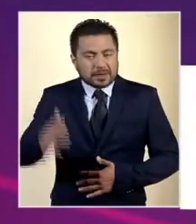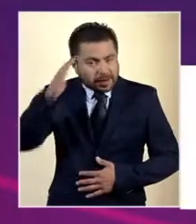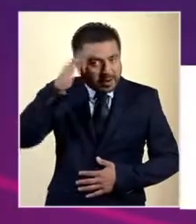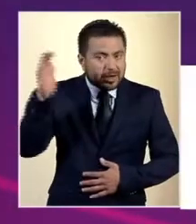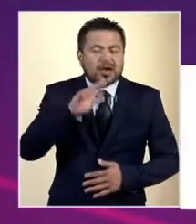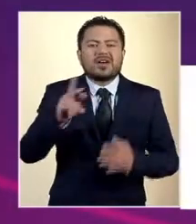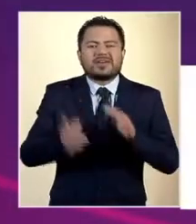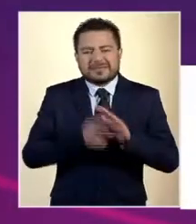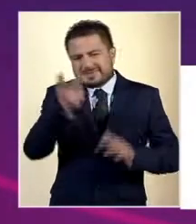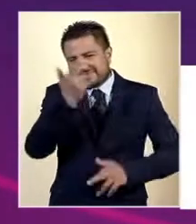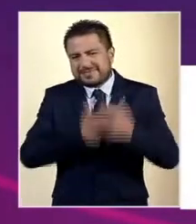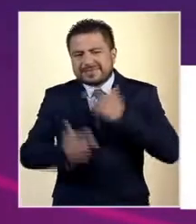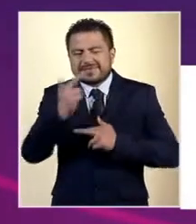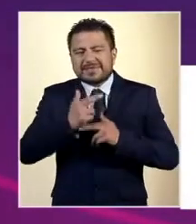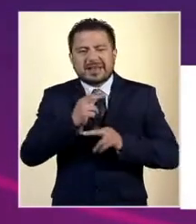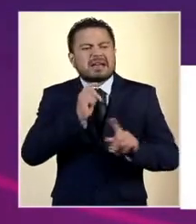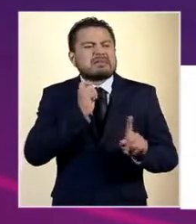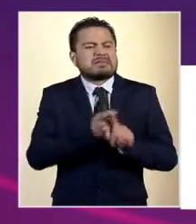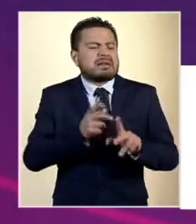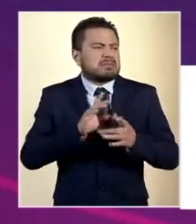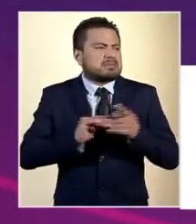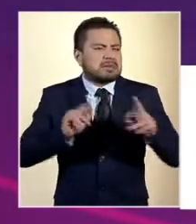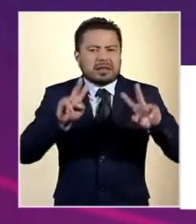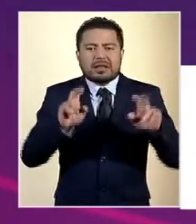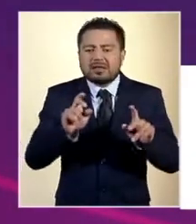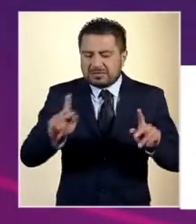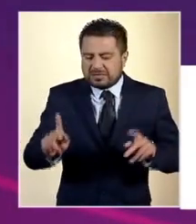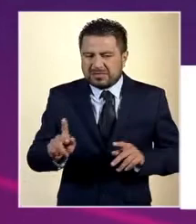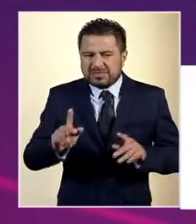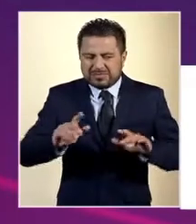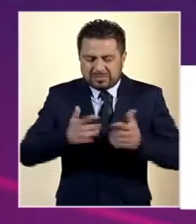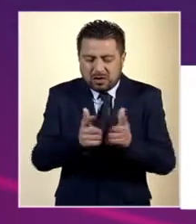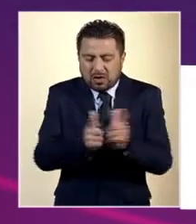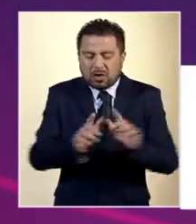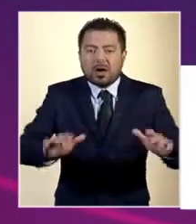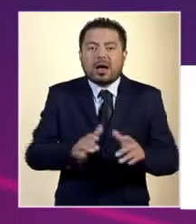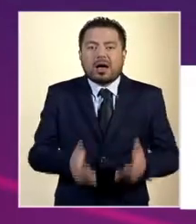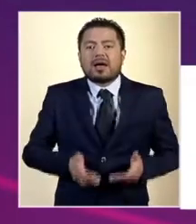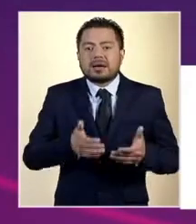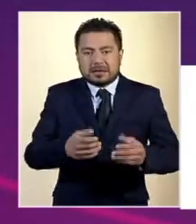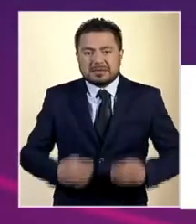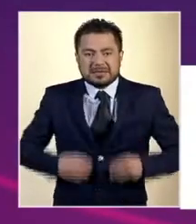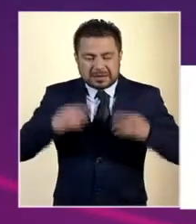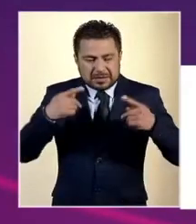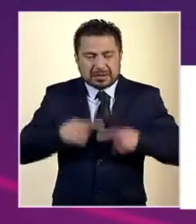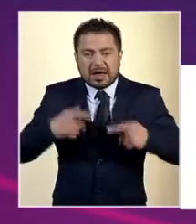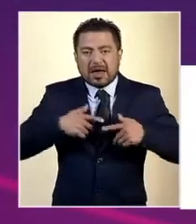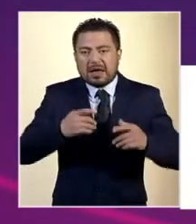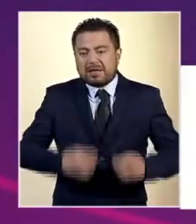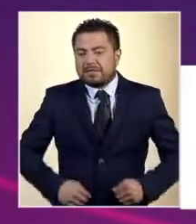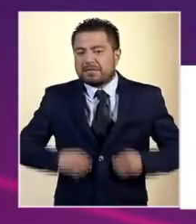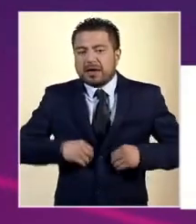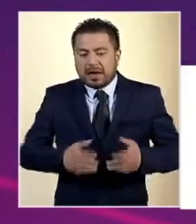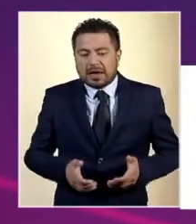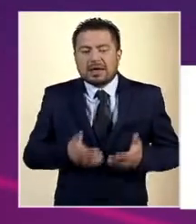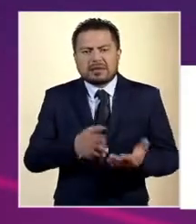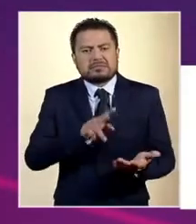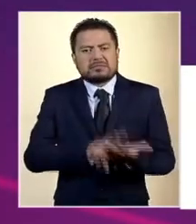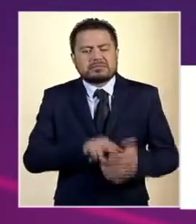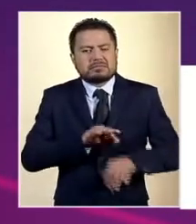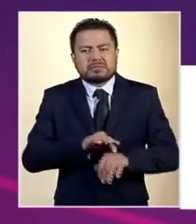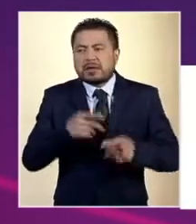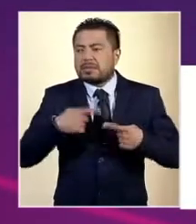Hola, pues estamos de vuelta y estamos hablando sobre poblaciones callejeras. Las personas que viven en la calle, pues evidentemente